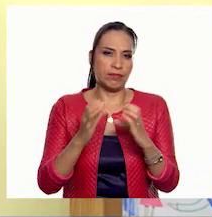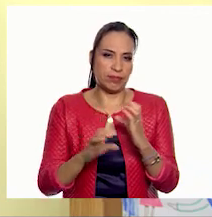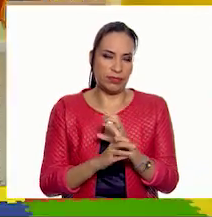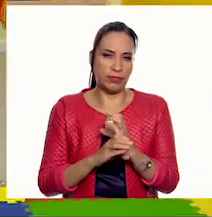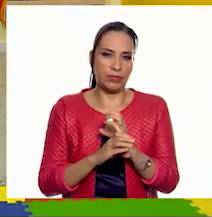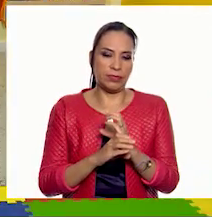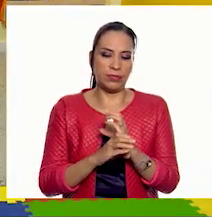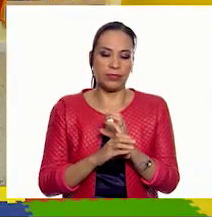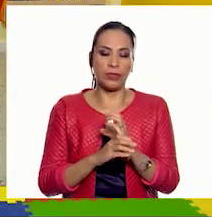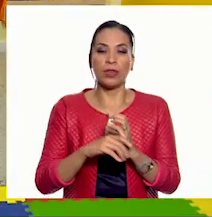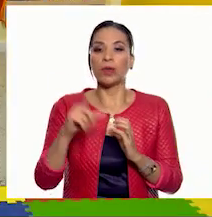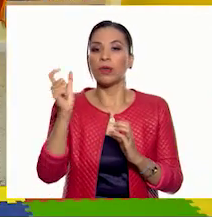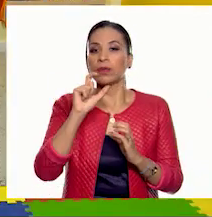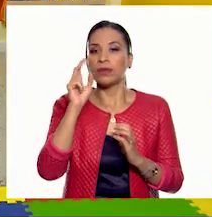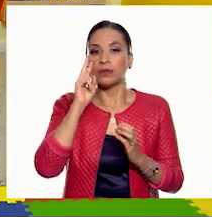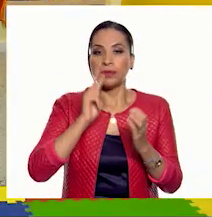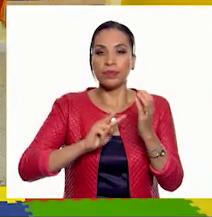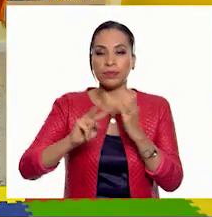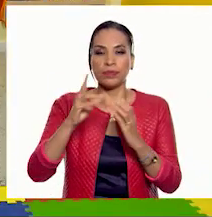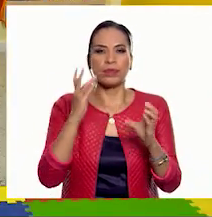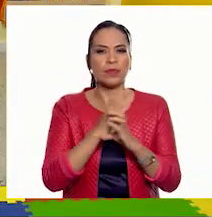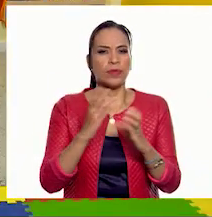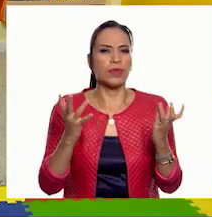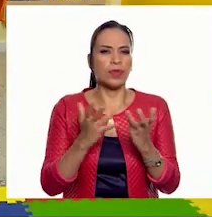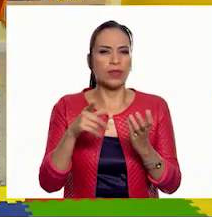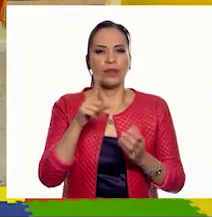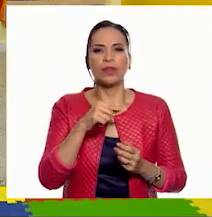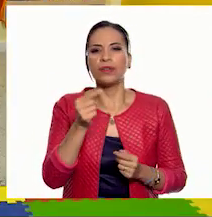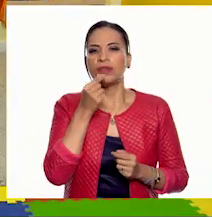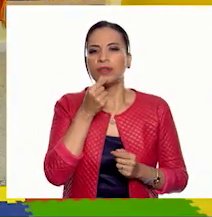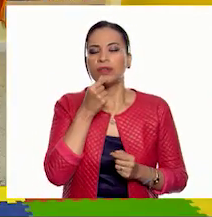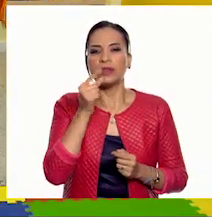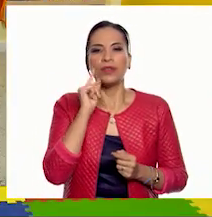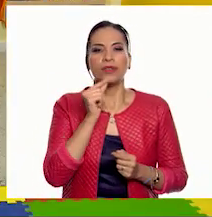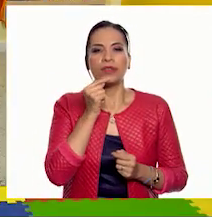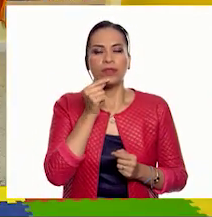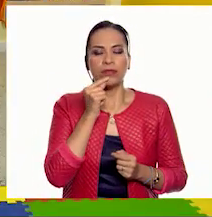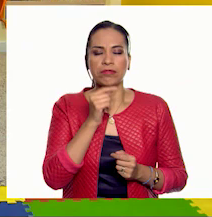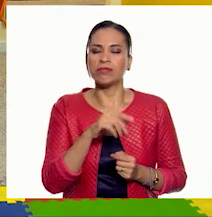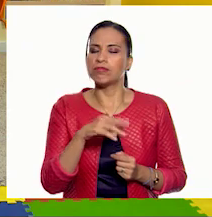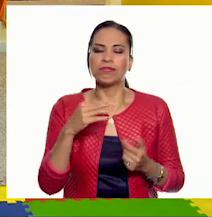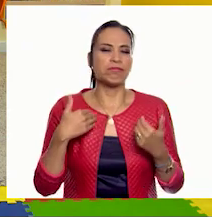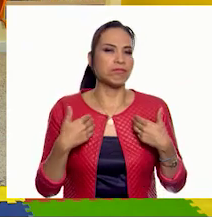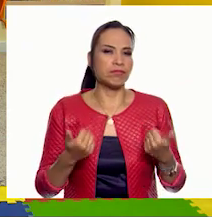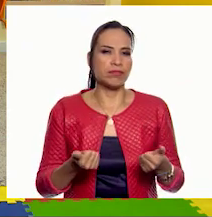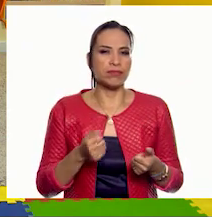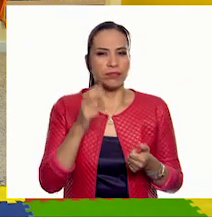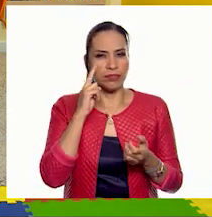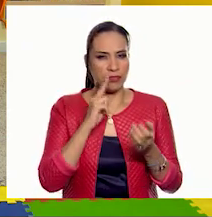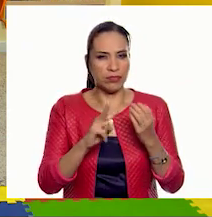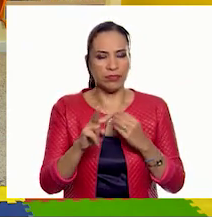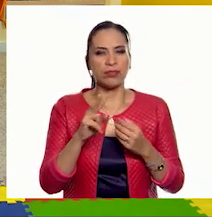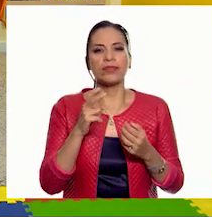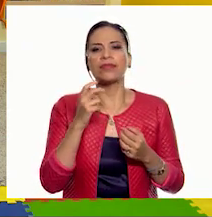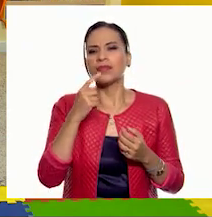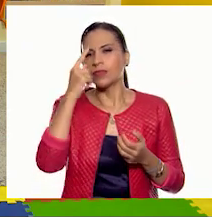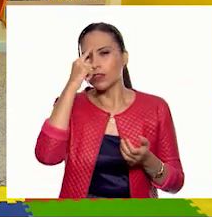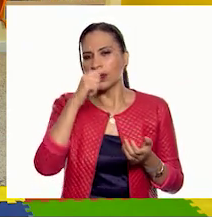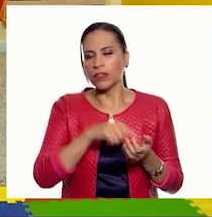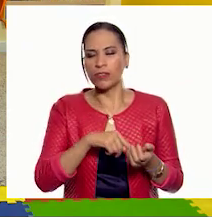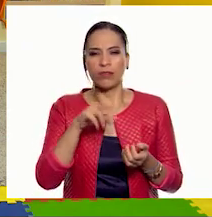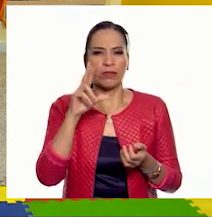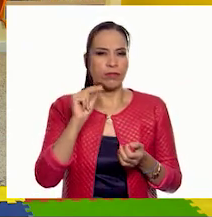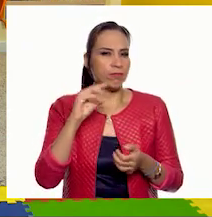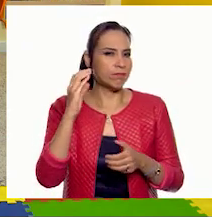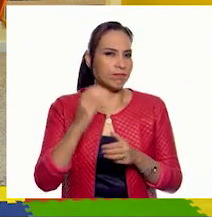cosas. Cuando miramos las creaciones de las niñas y los niños, no comprendemos lo que vemos y creemos que no